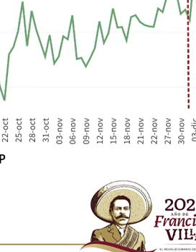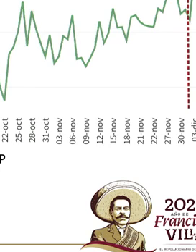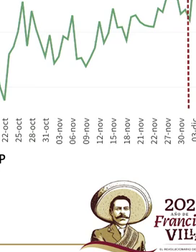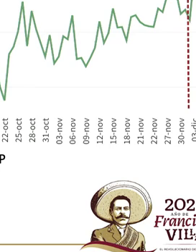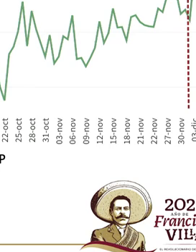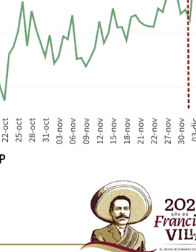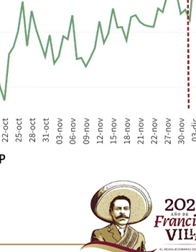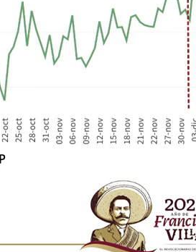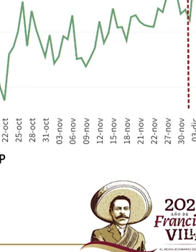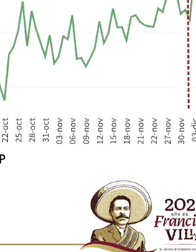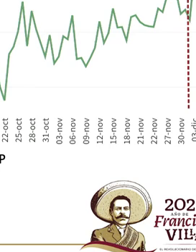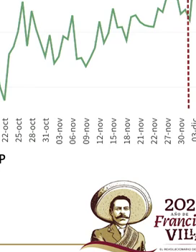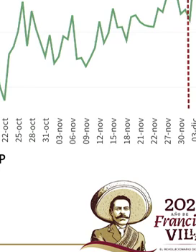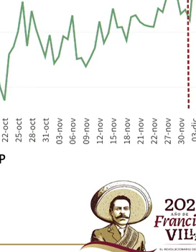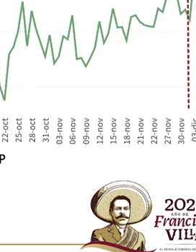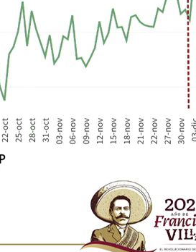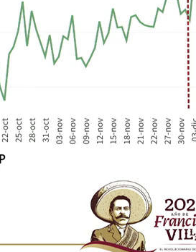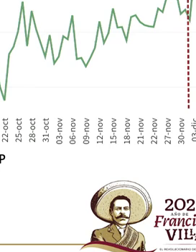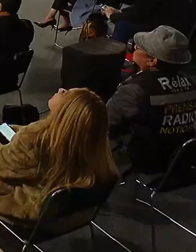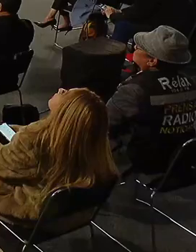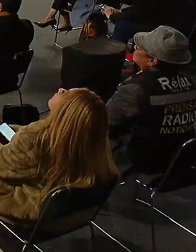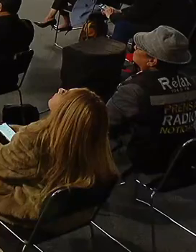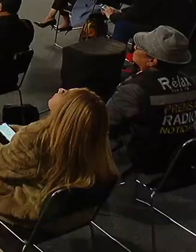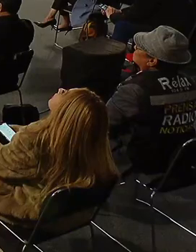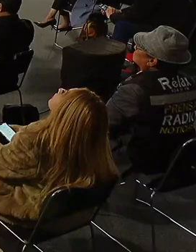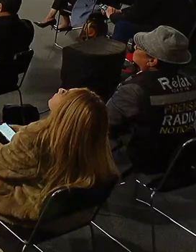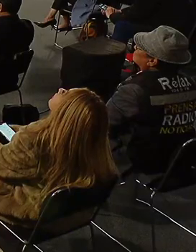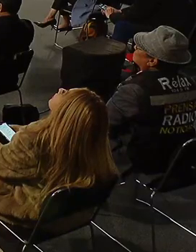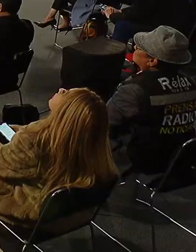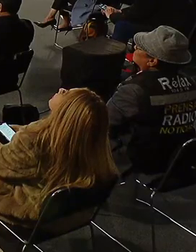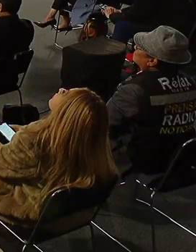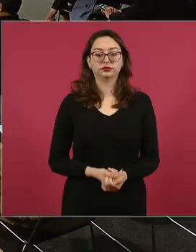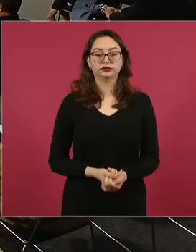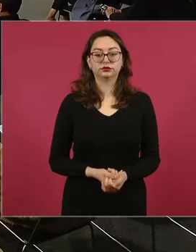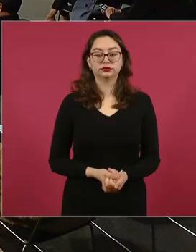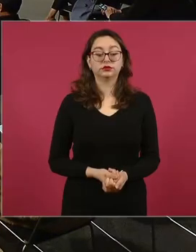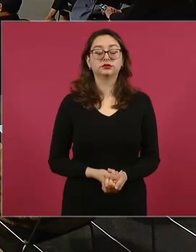Tenemos que seguir atendiendo las causas. Es que